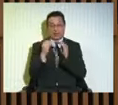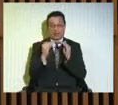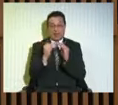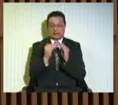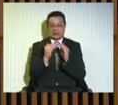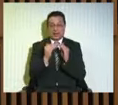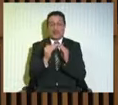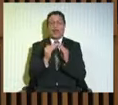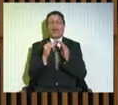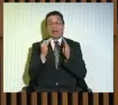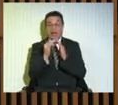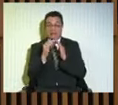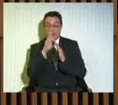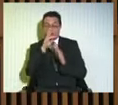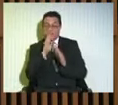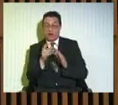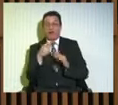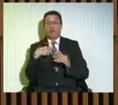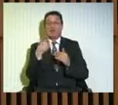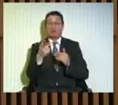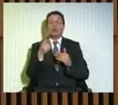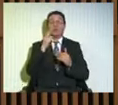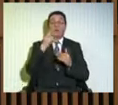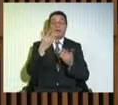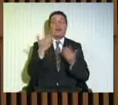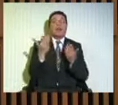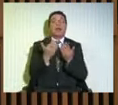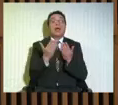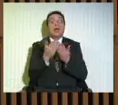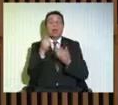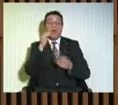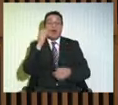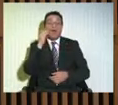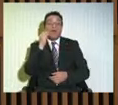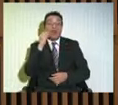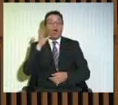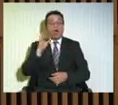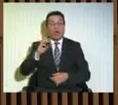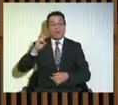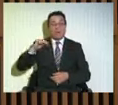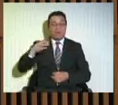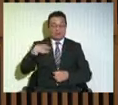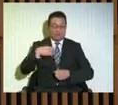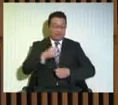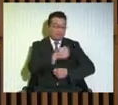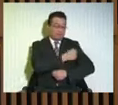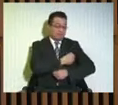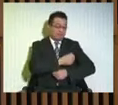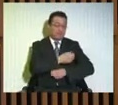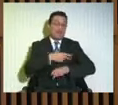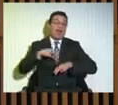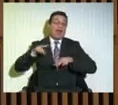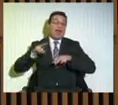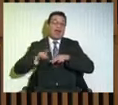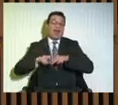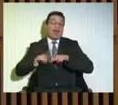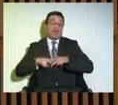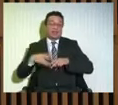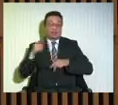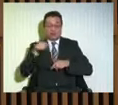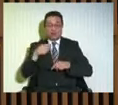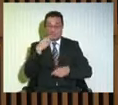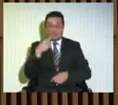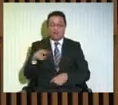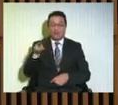que coman como les daba la comida a su abuelita, como les daba a su mamá las recetas antiguas, y a eso queremos volver. Queremos